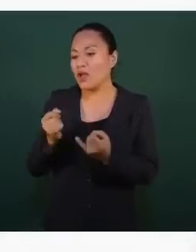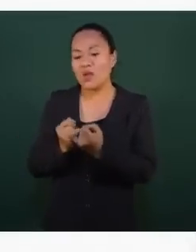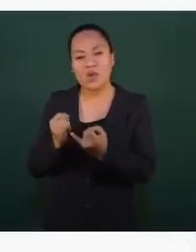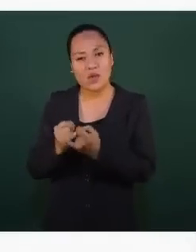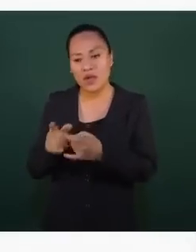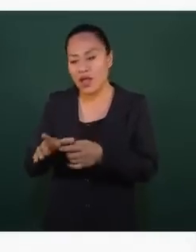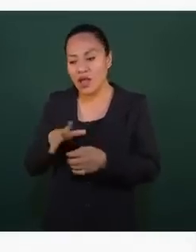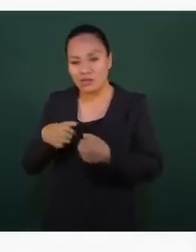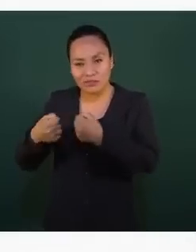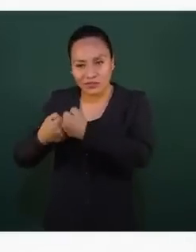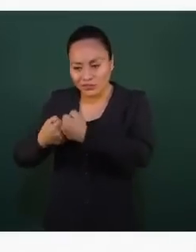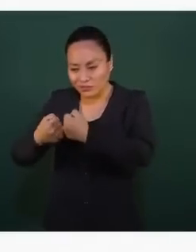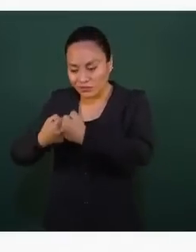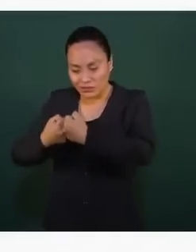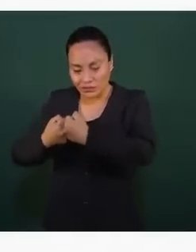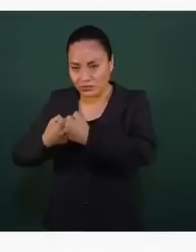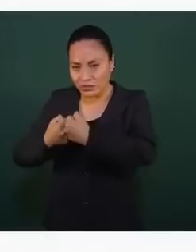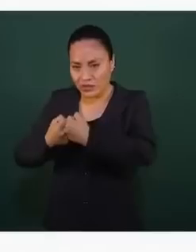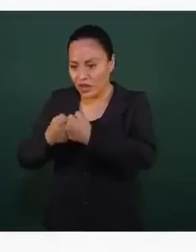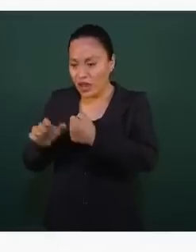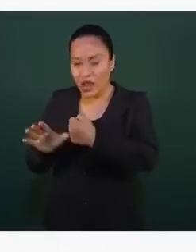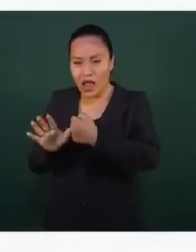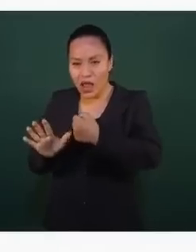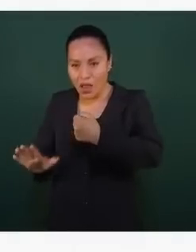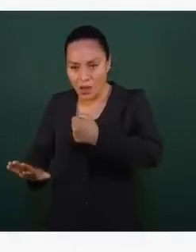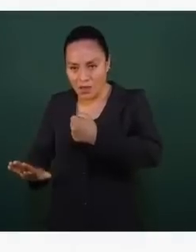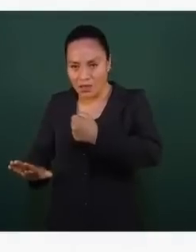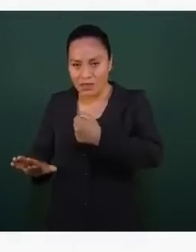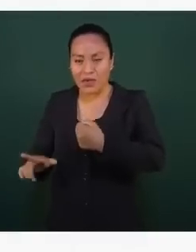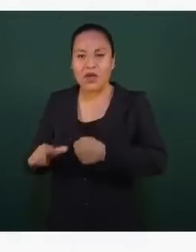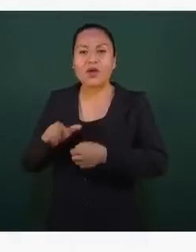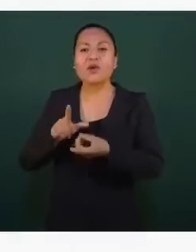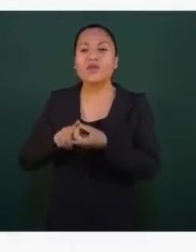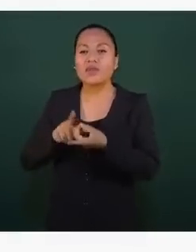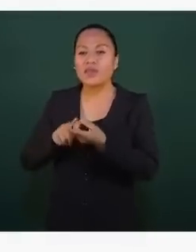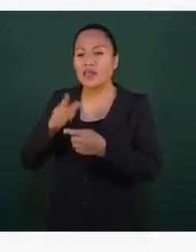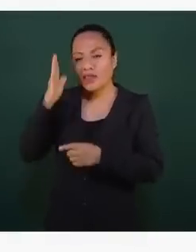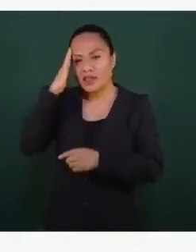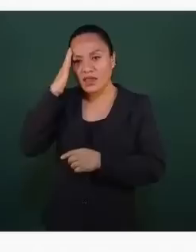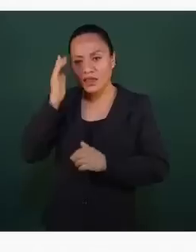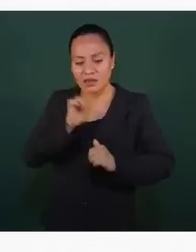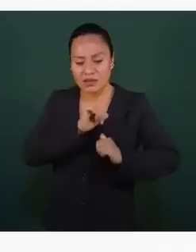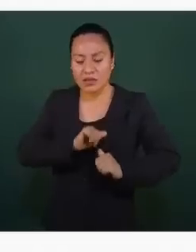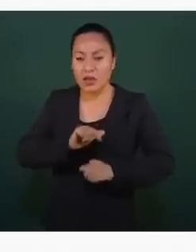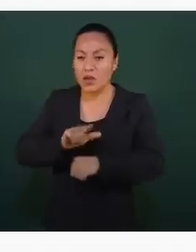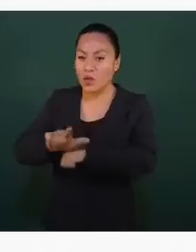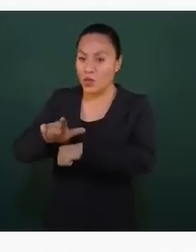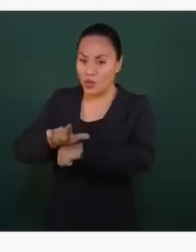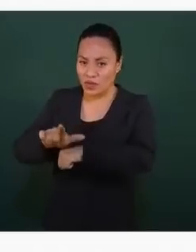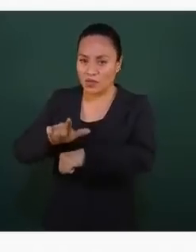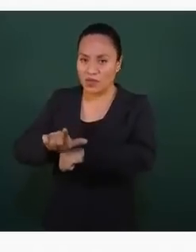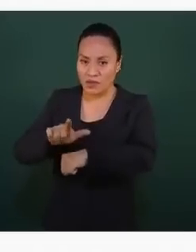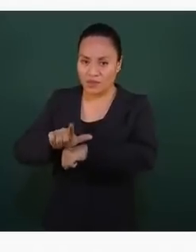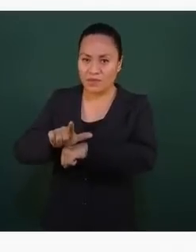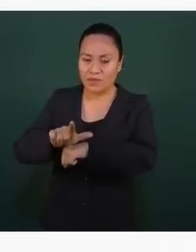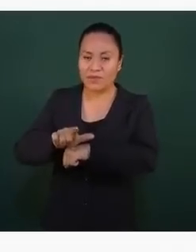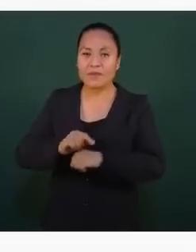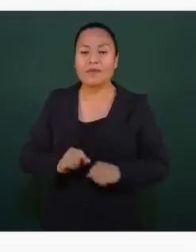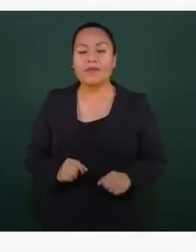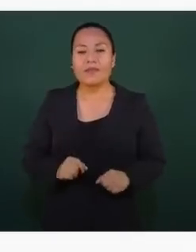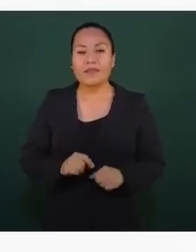Capitanía General de Guatemala. Y no fue sino hasta